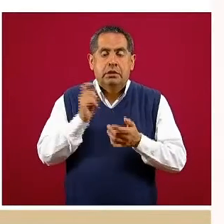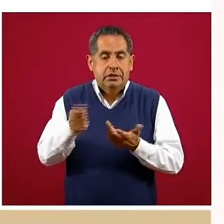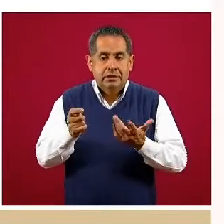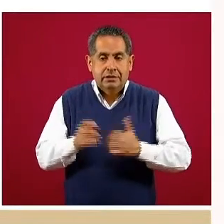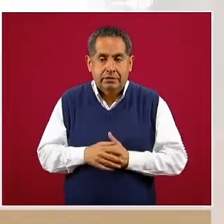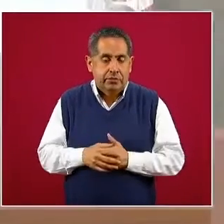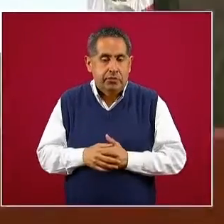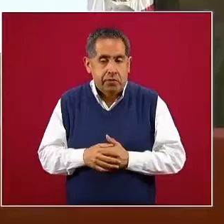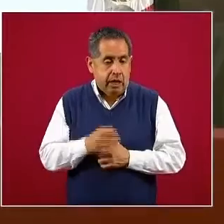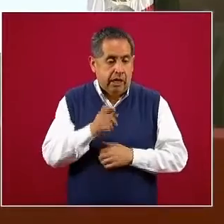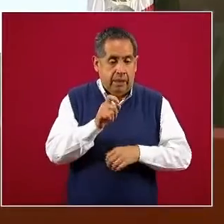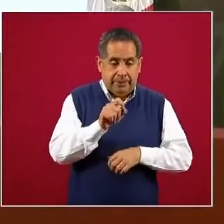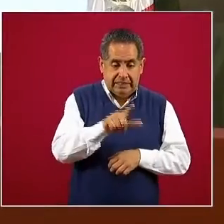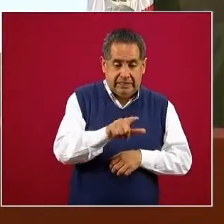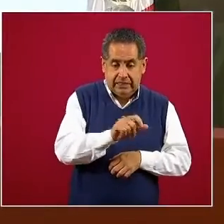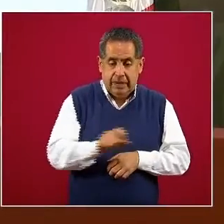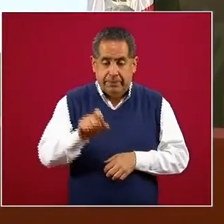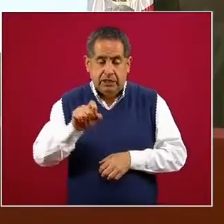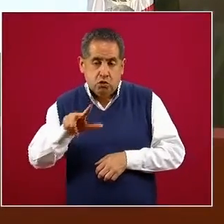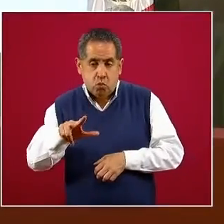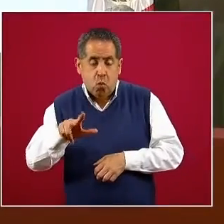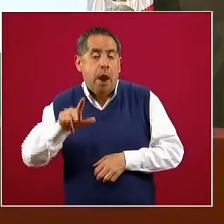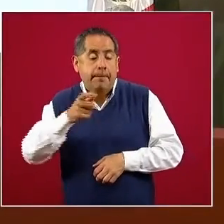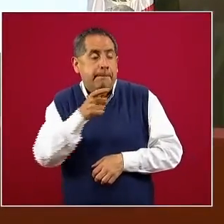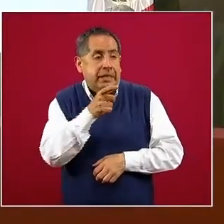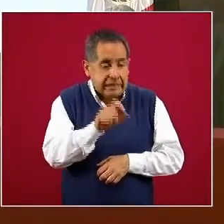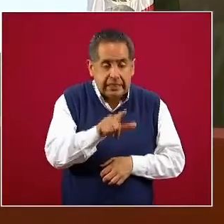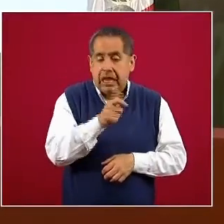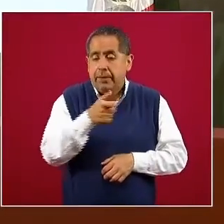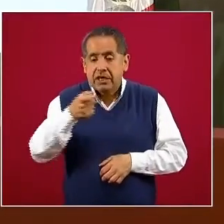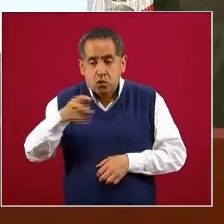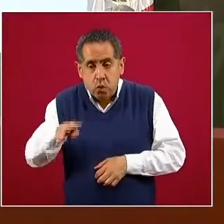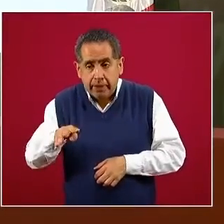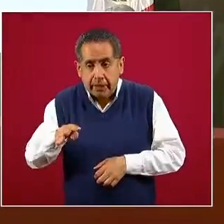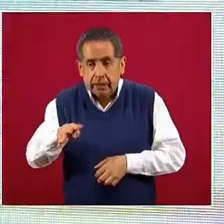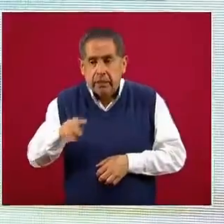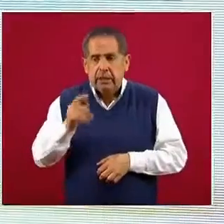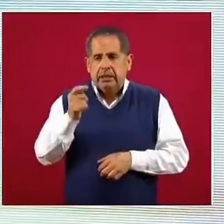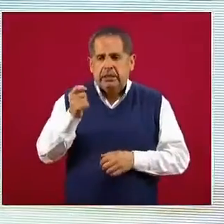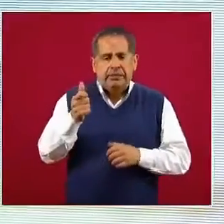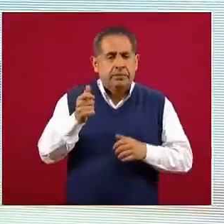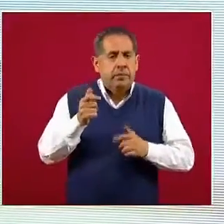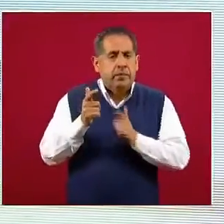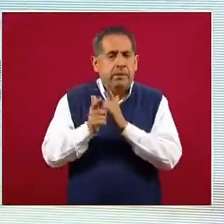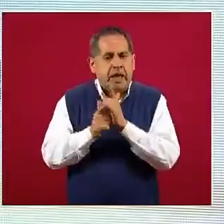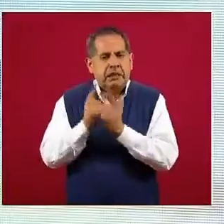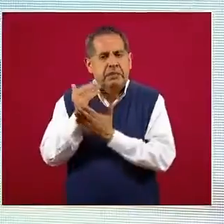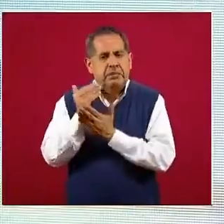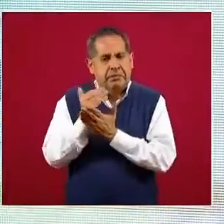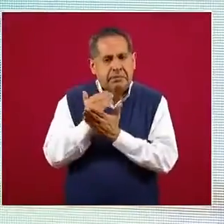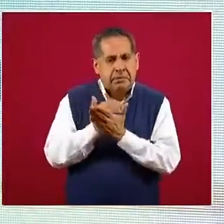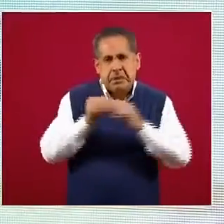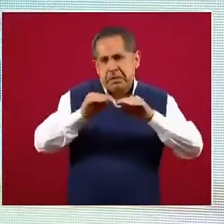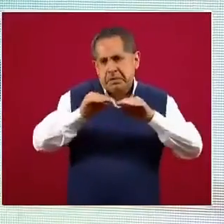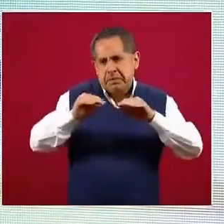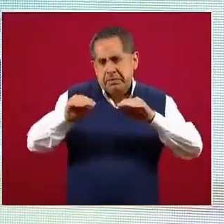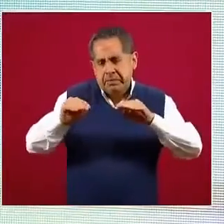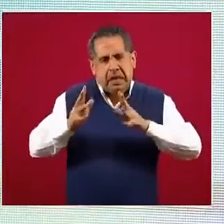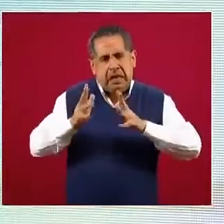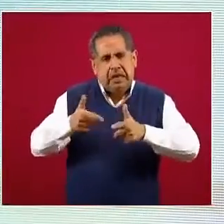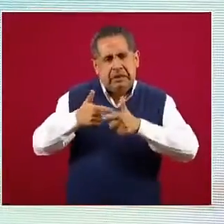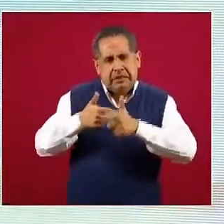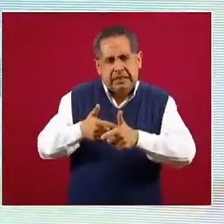brazo si tuviéramos un acceso de estornudo. Y esto incluye también el usar el cubrebocas de manera correcta. De